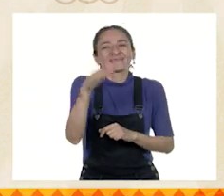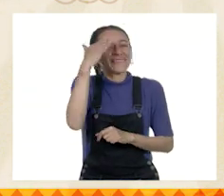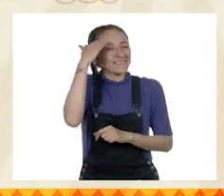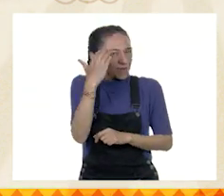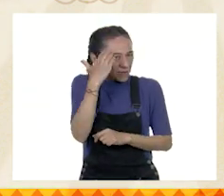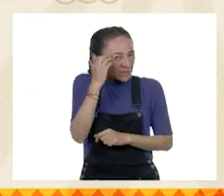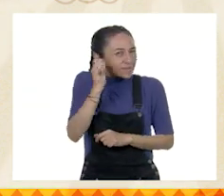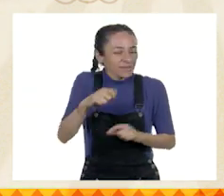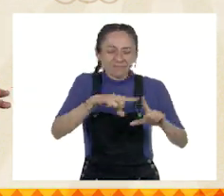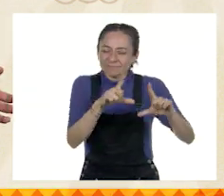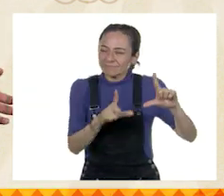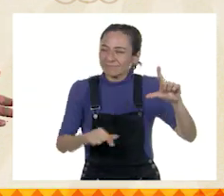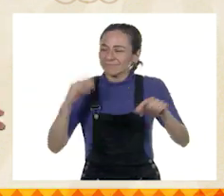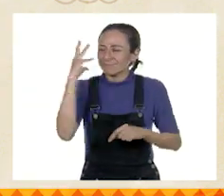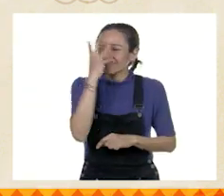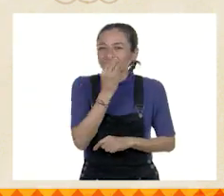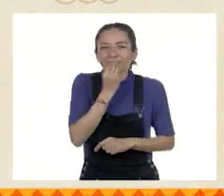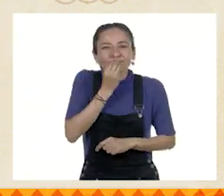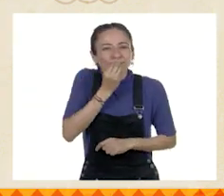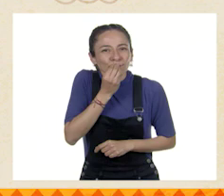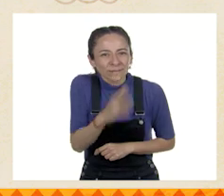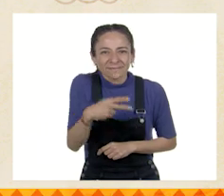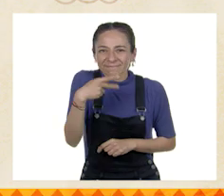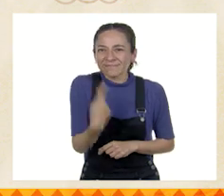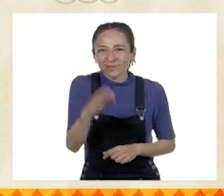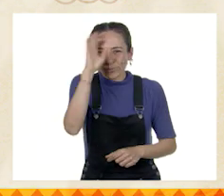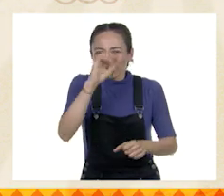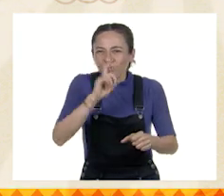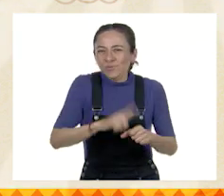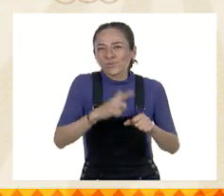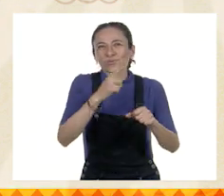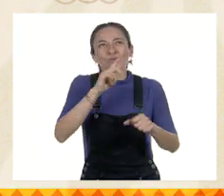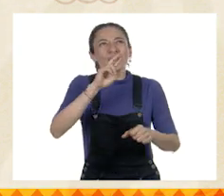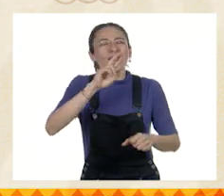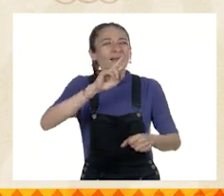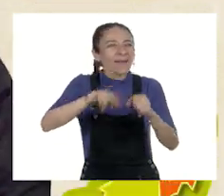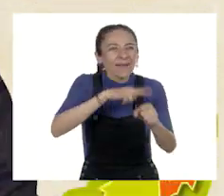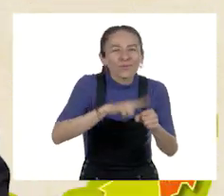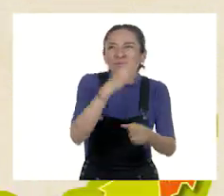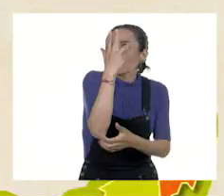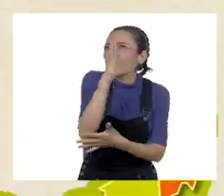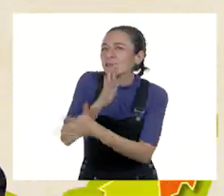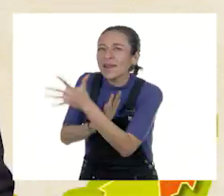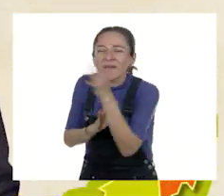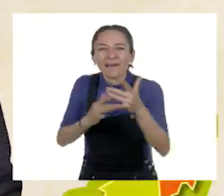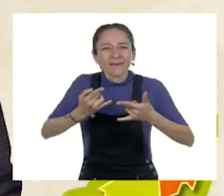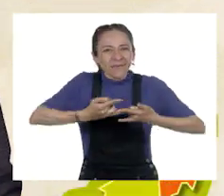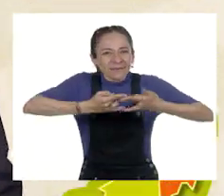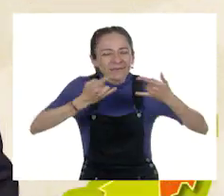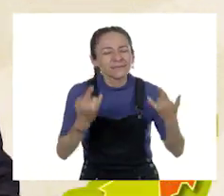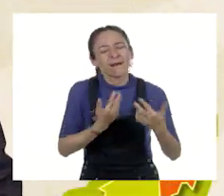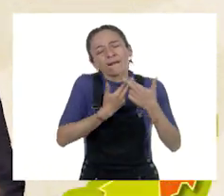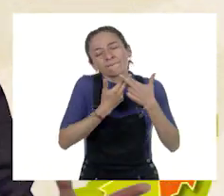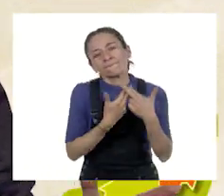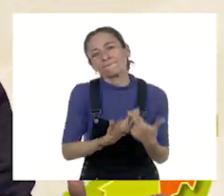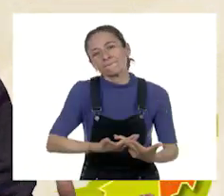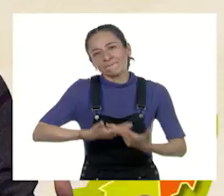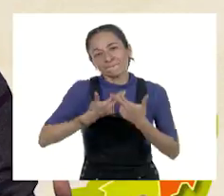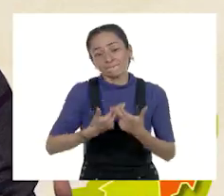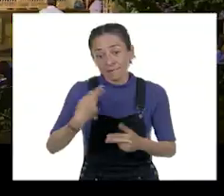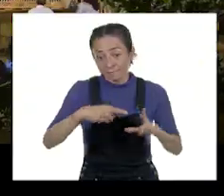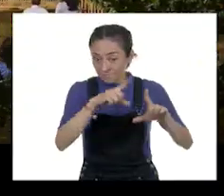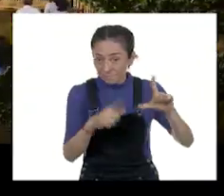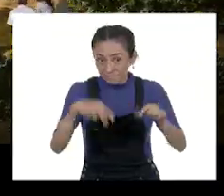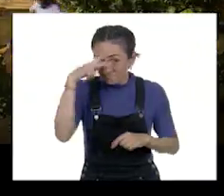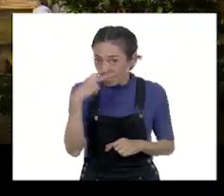maravilloso país, sobre todas sus riquezas culturales, naturales e históricas, porque México es único y todos somos